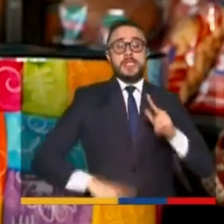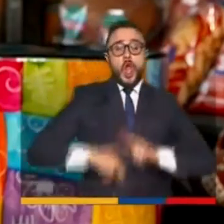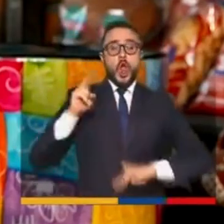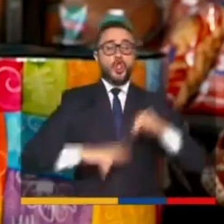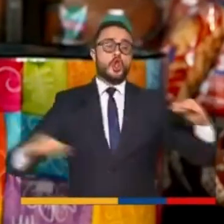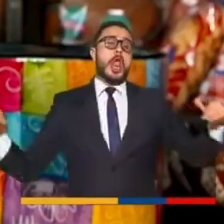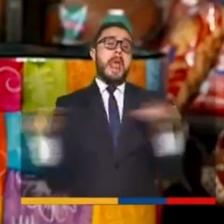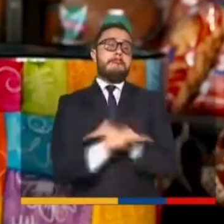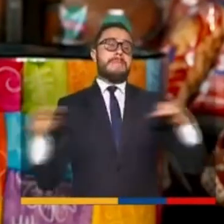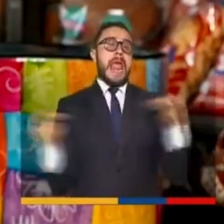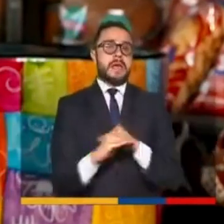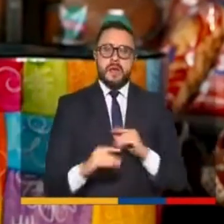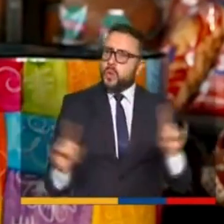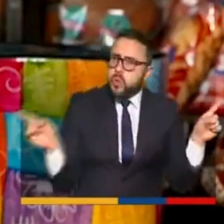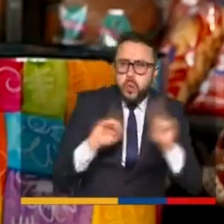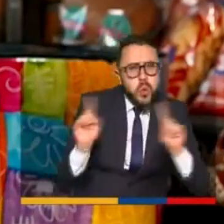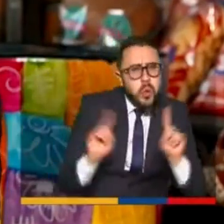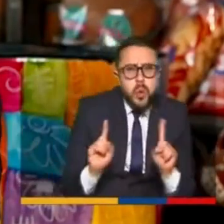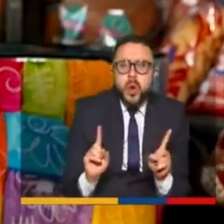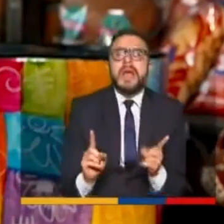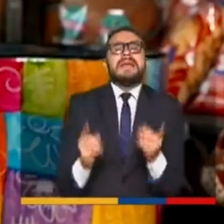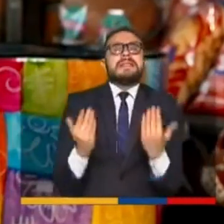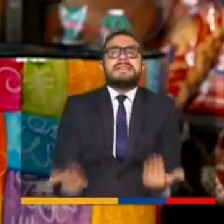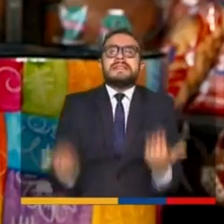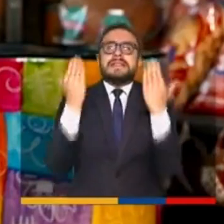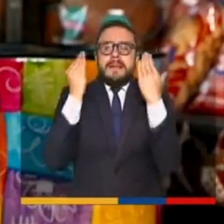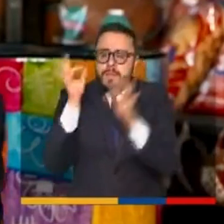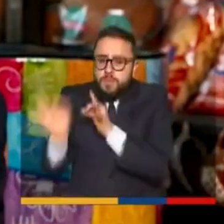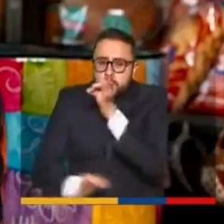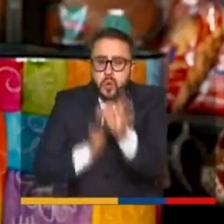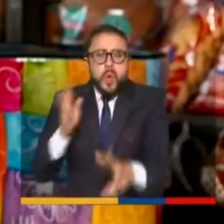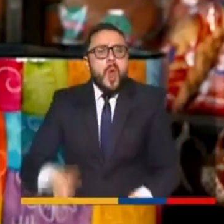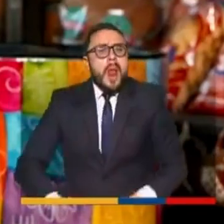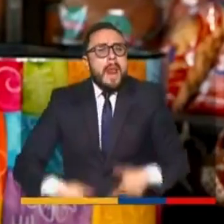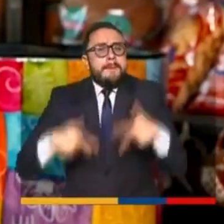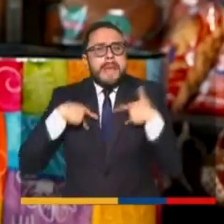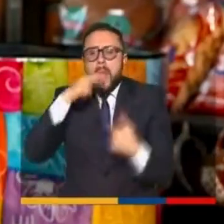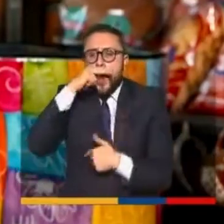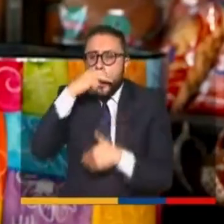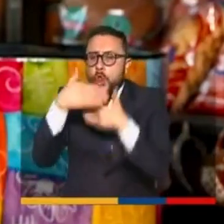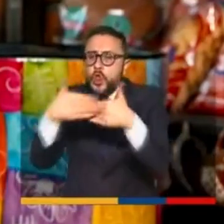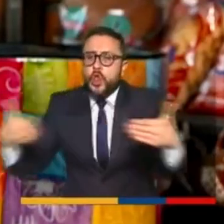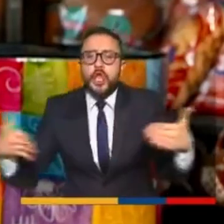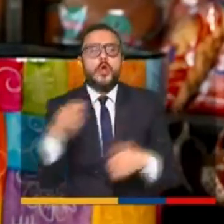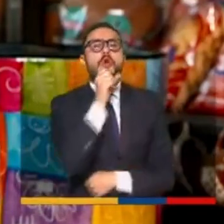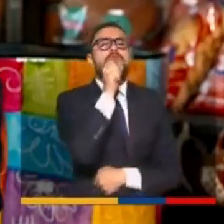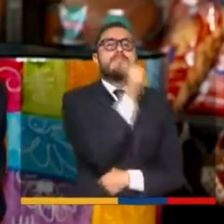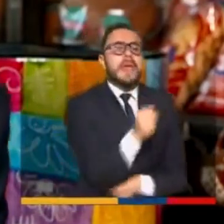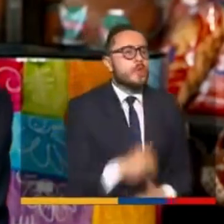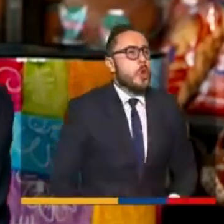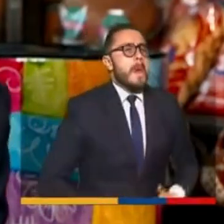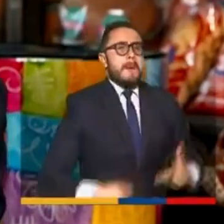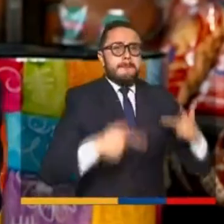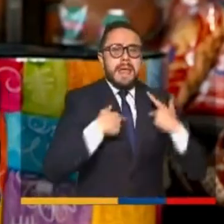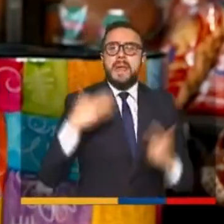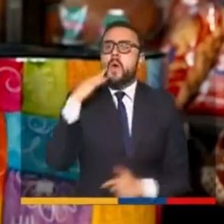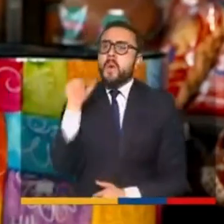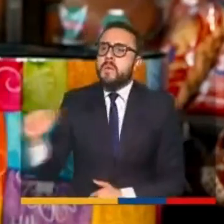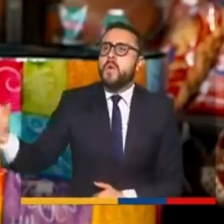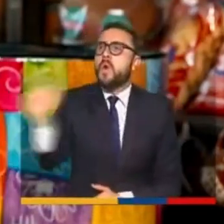con la vida y sobre todo con la vida de la niñez, con la vida de la vejez, con la vida de la